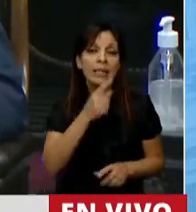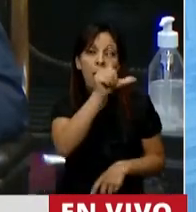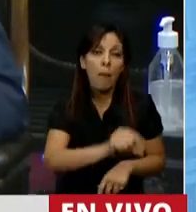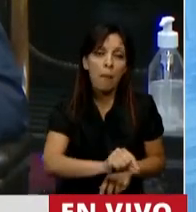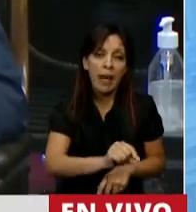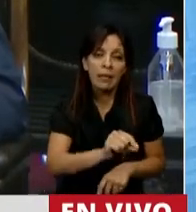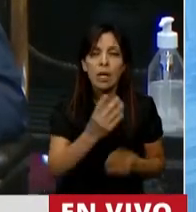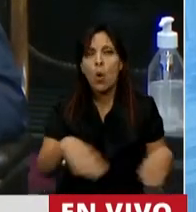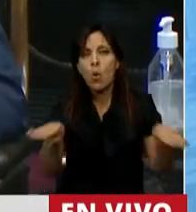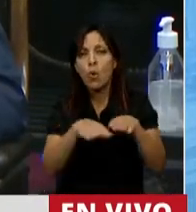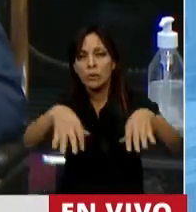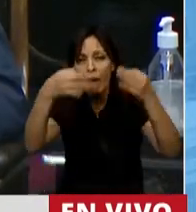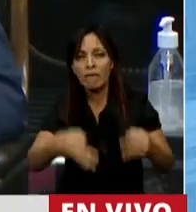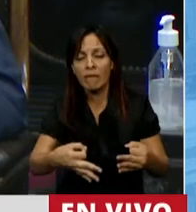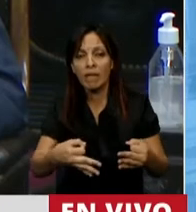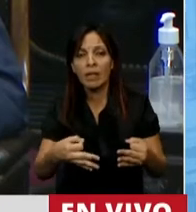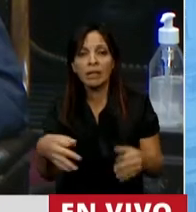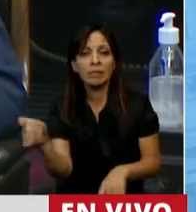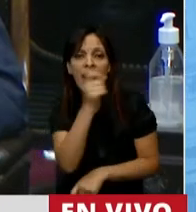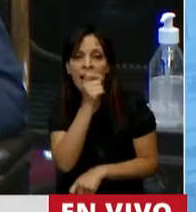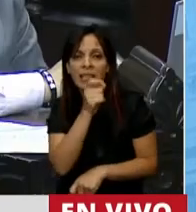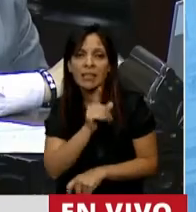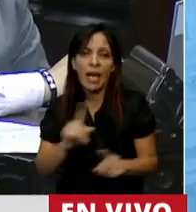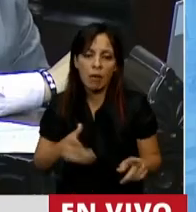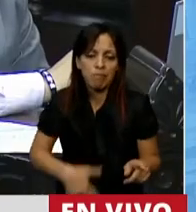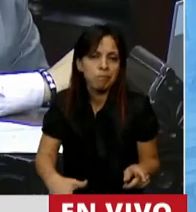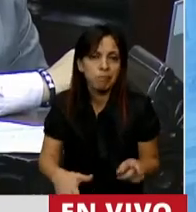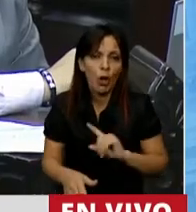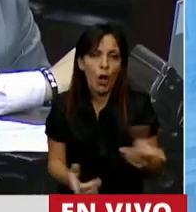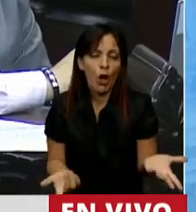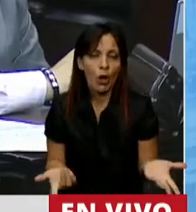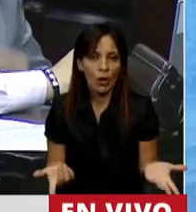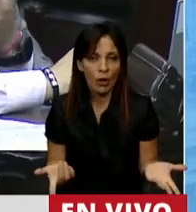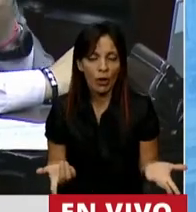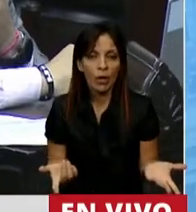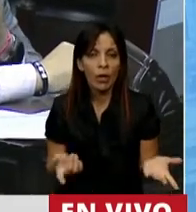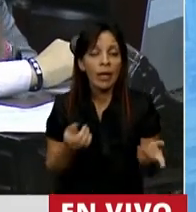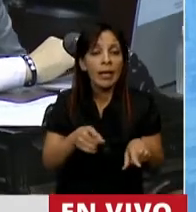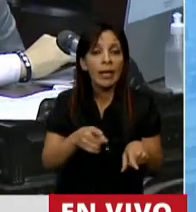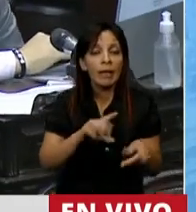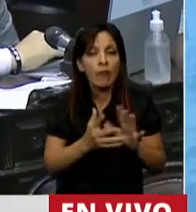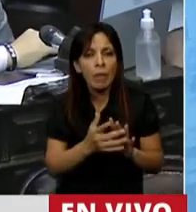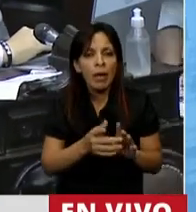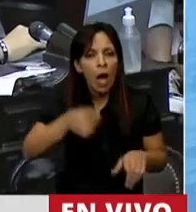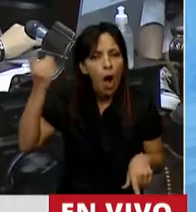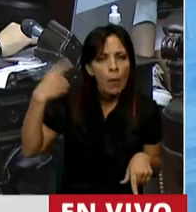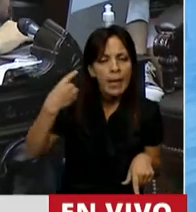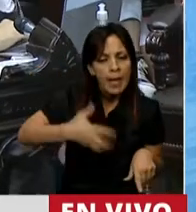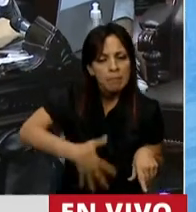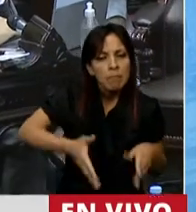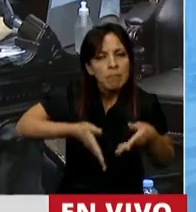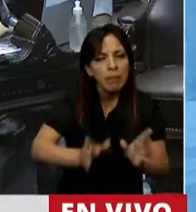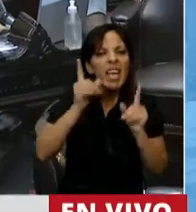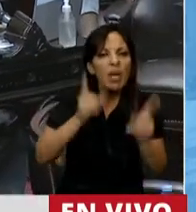país más justo, las niñas no son madres y la práctica que obliga a parir sin